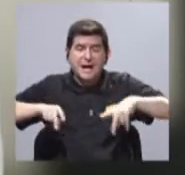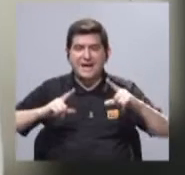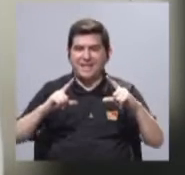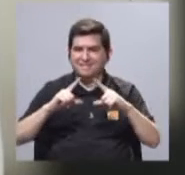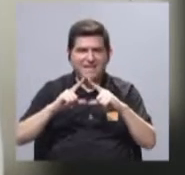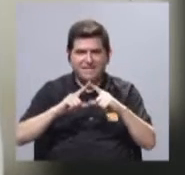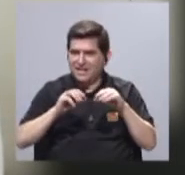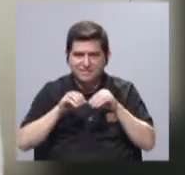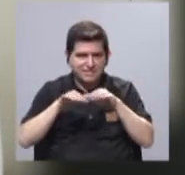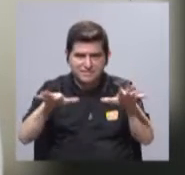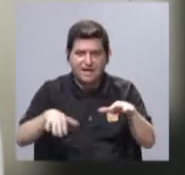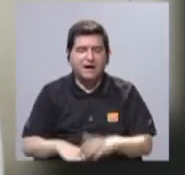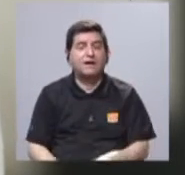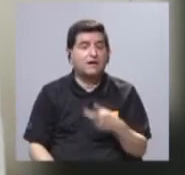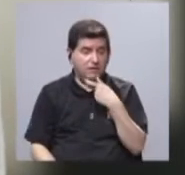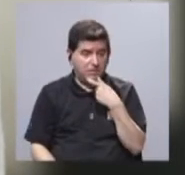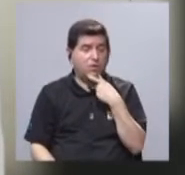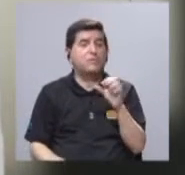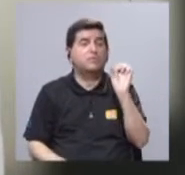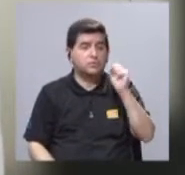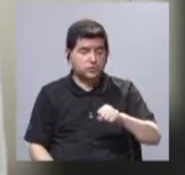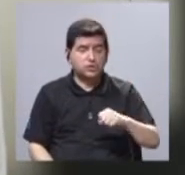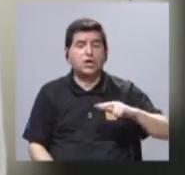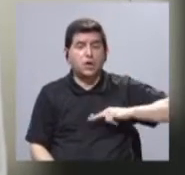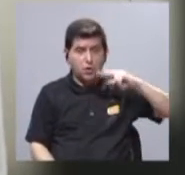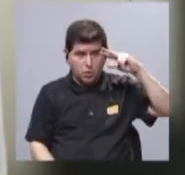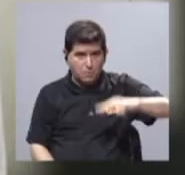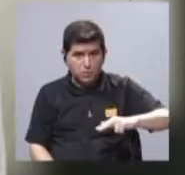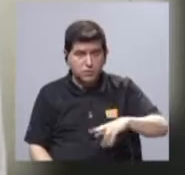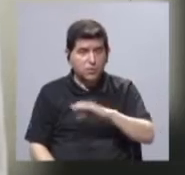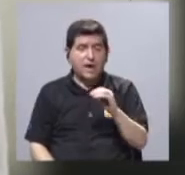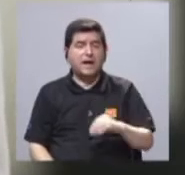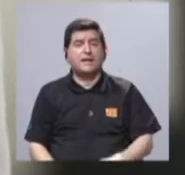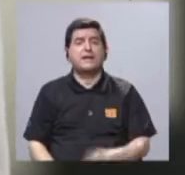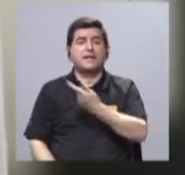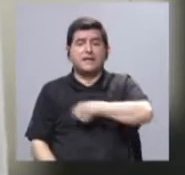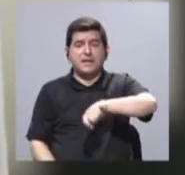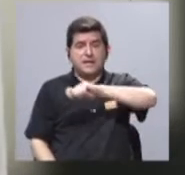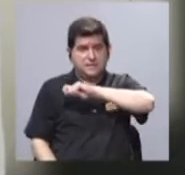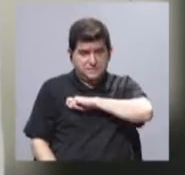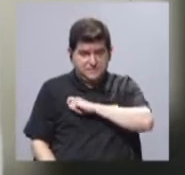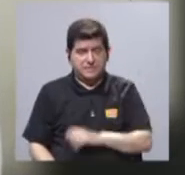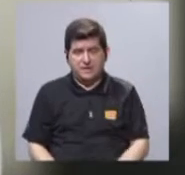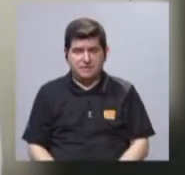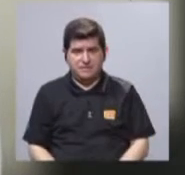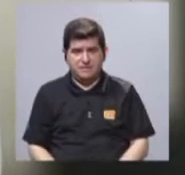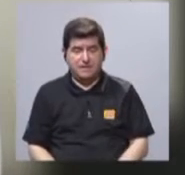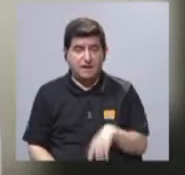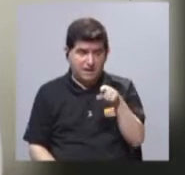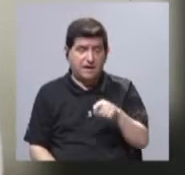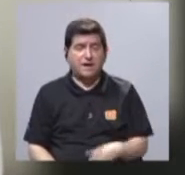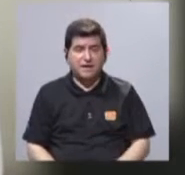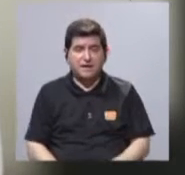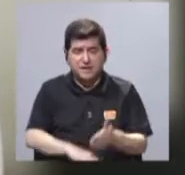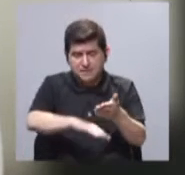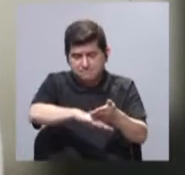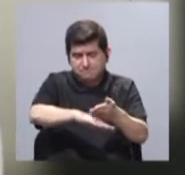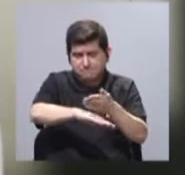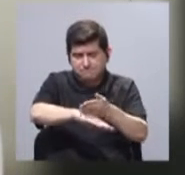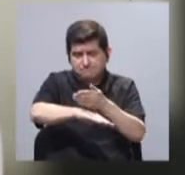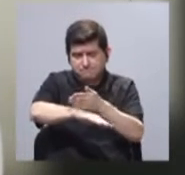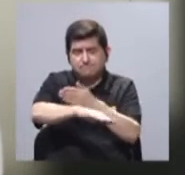no se ha expandido tanto como un reino unido como en portugal o incluso que en españa que sin llegar al reino unido pues va creciendo